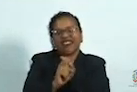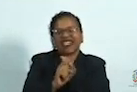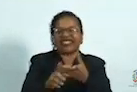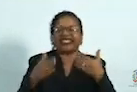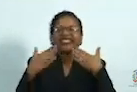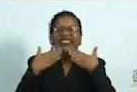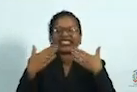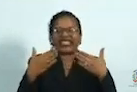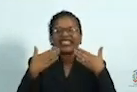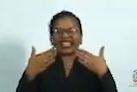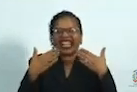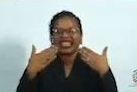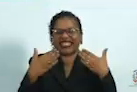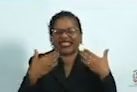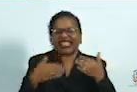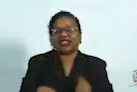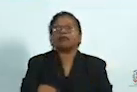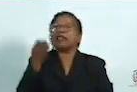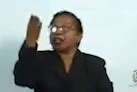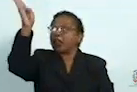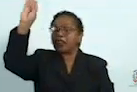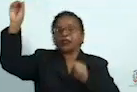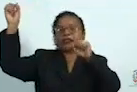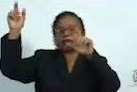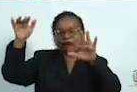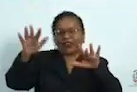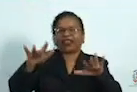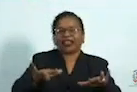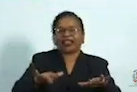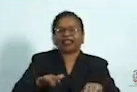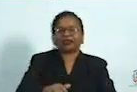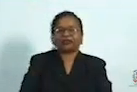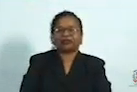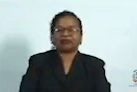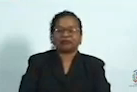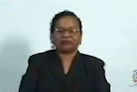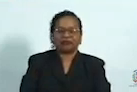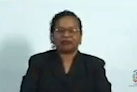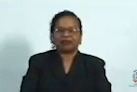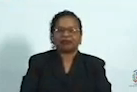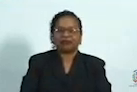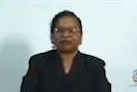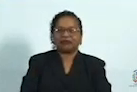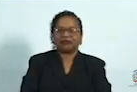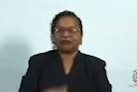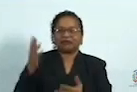Dominicana que dure mucho. Muchas gracias y que Dios los bendiga a todos.